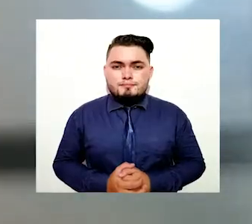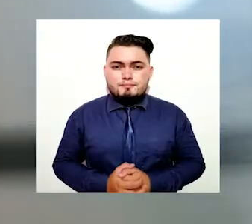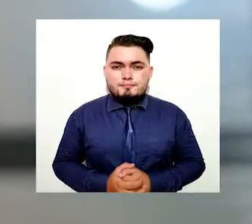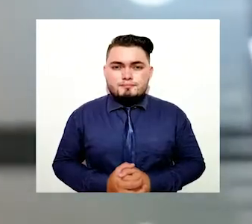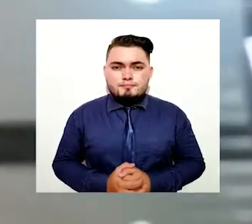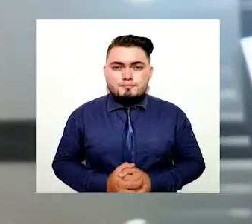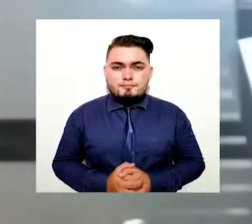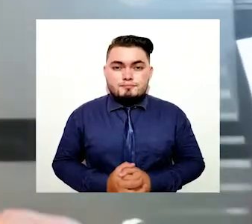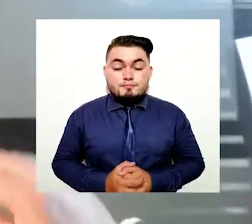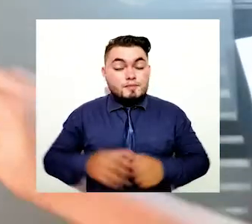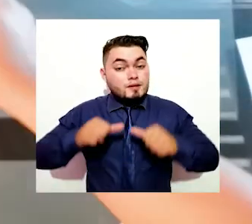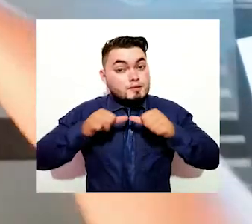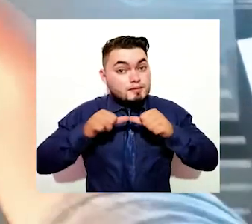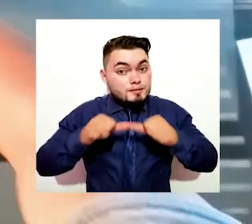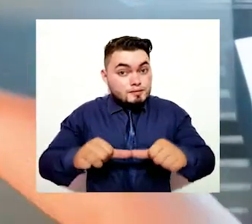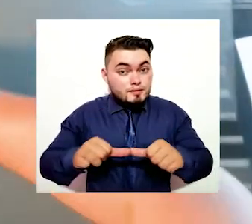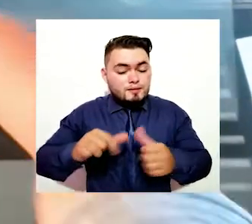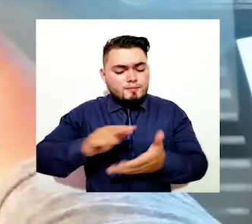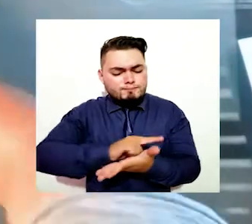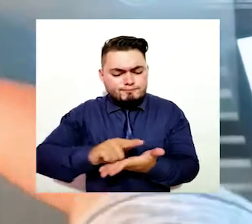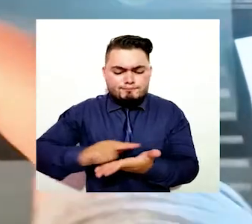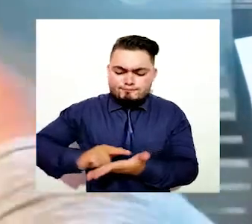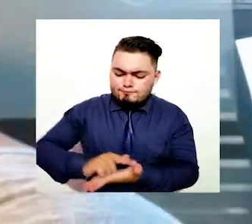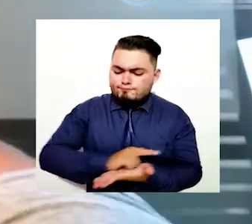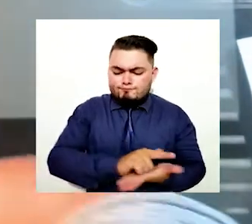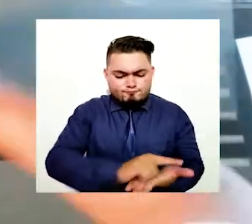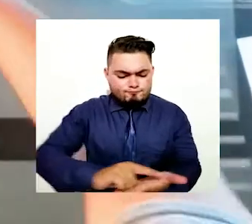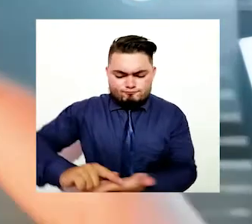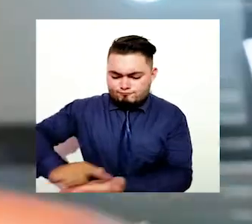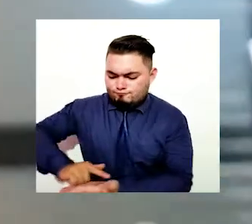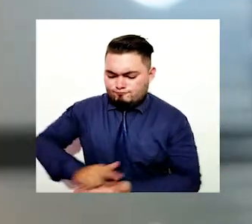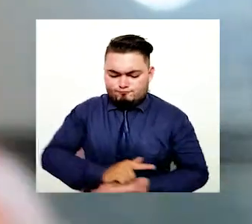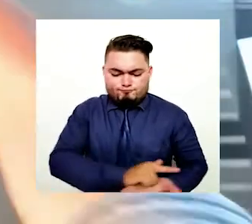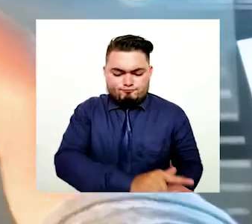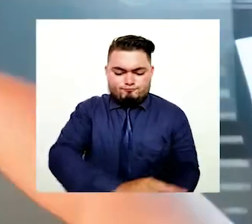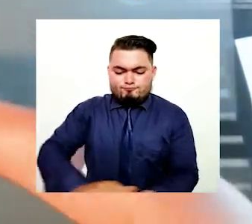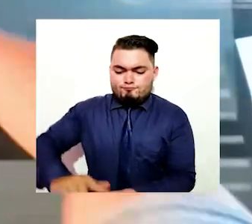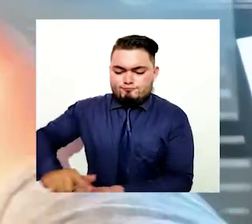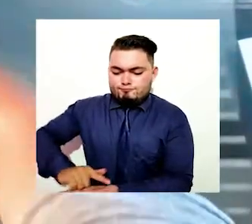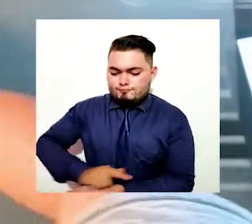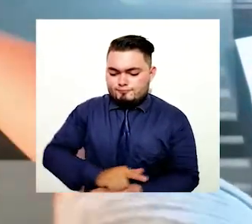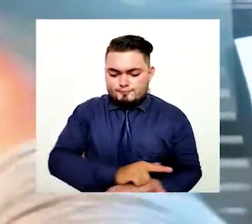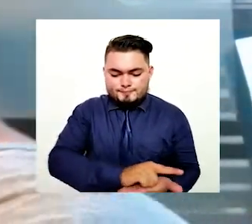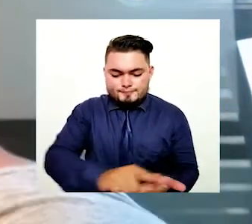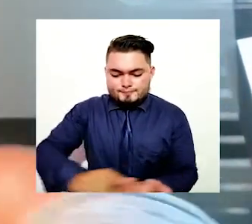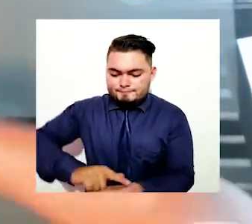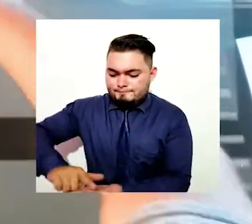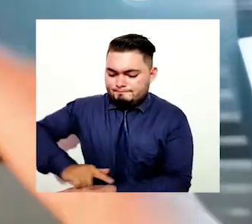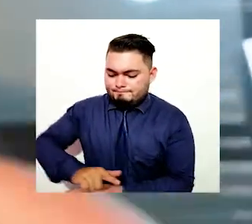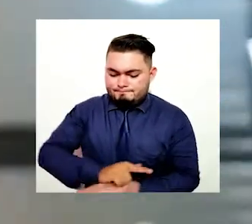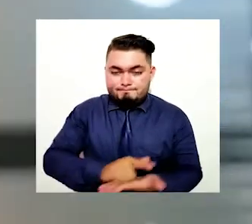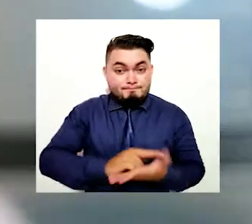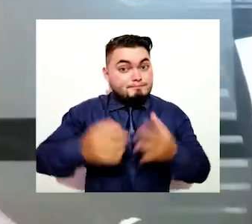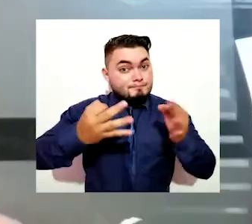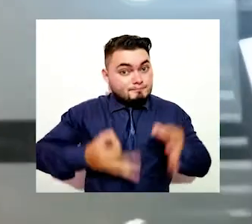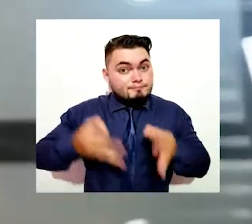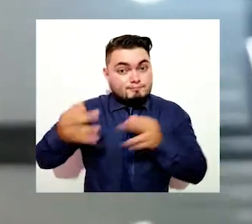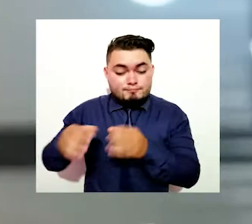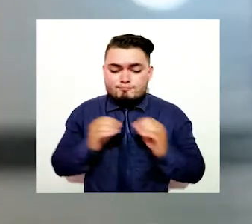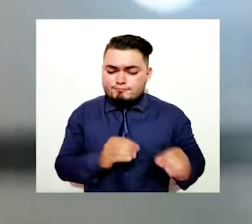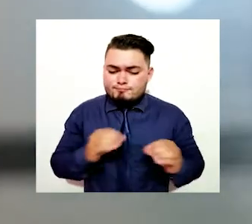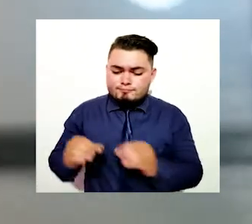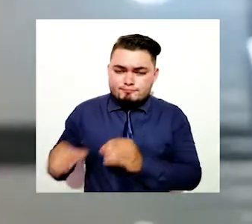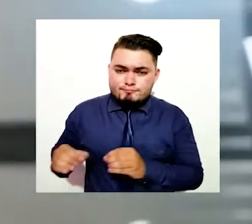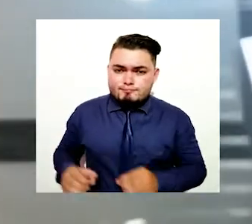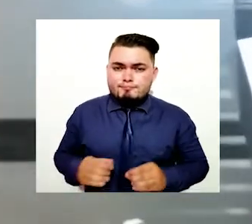No olvidemos nunca siempre limpiar nuestra área de trabajo, así que ahorita en este momento nos vamos a dedicar a limpiar nuestra